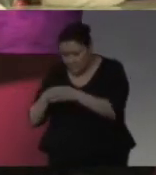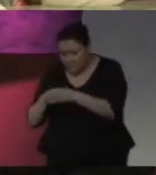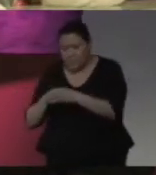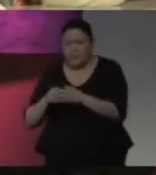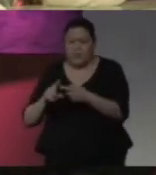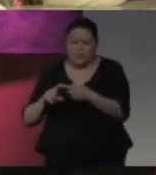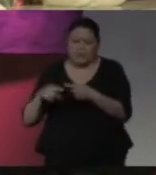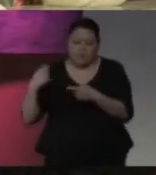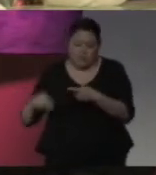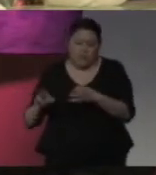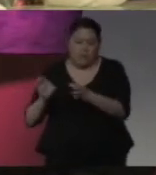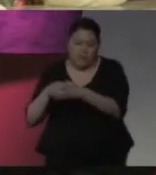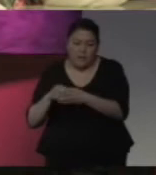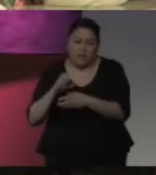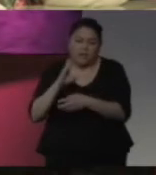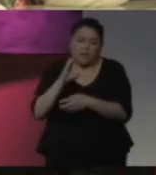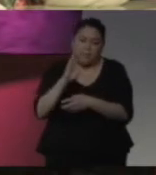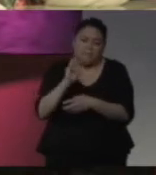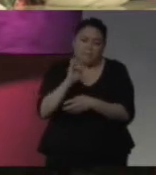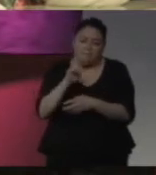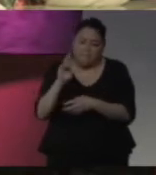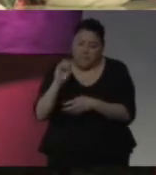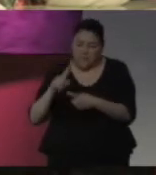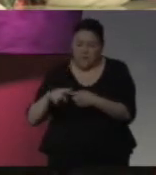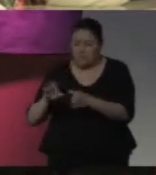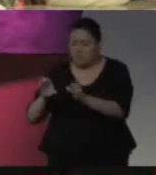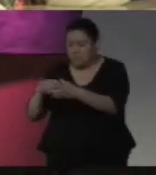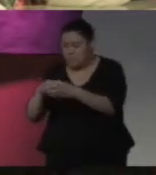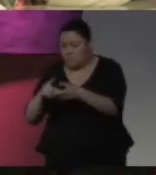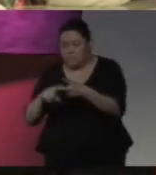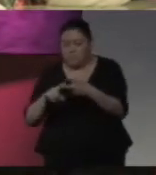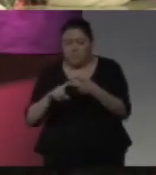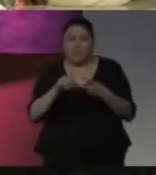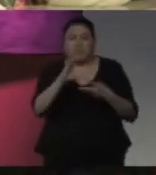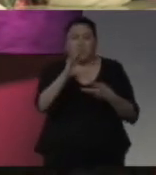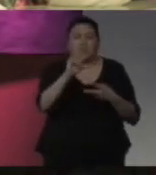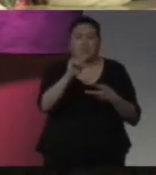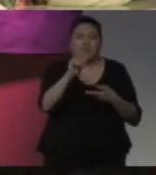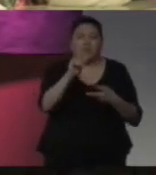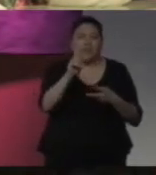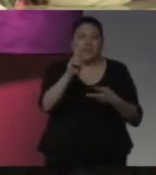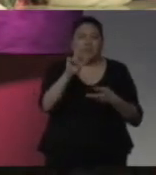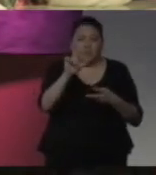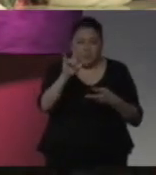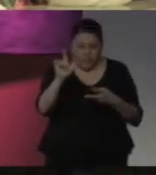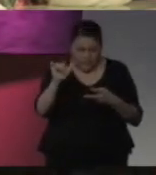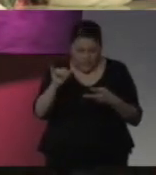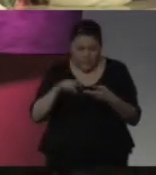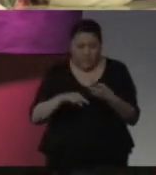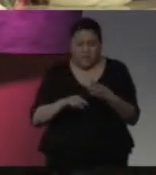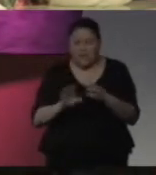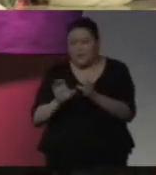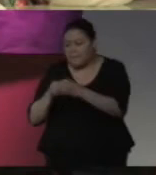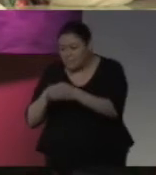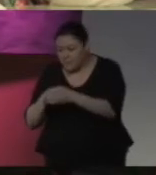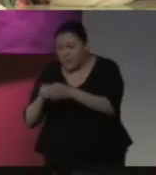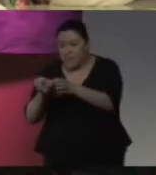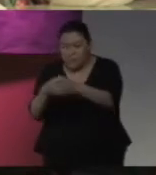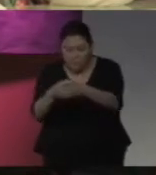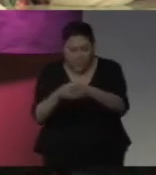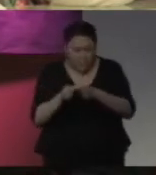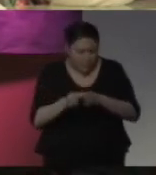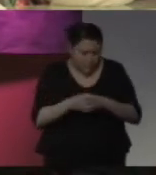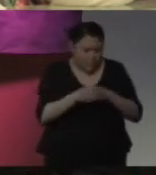que toma los acuerdos. Son otros conceptos de ser que engloba